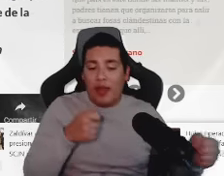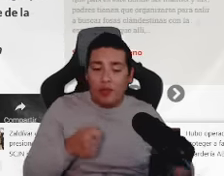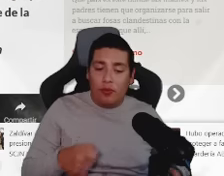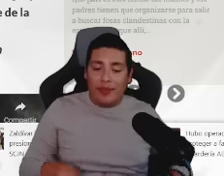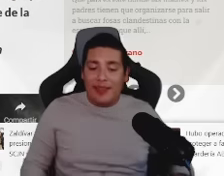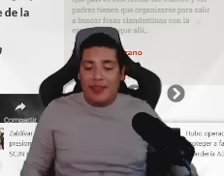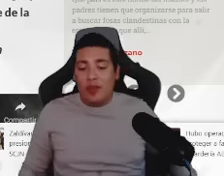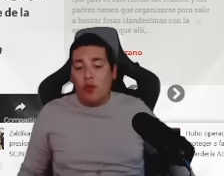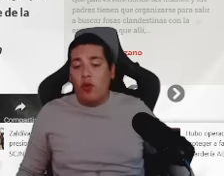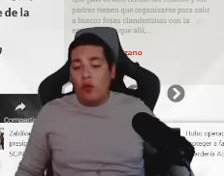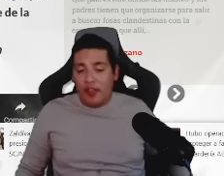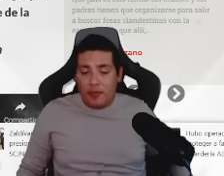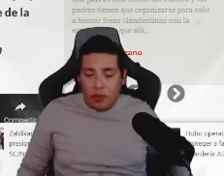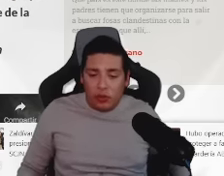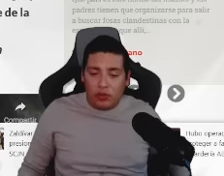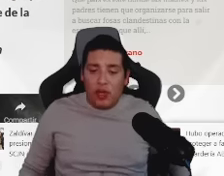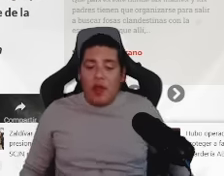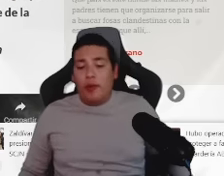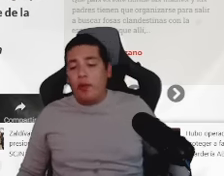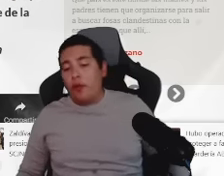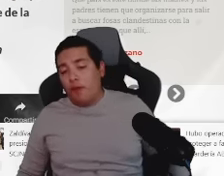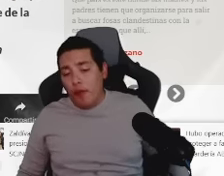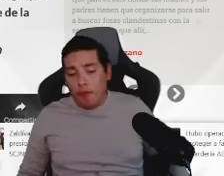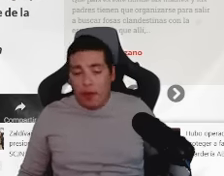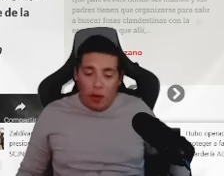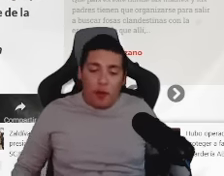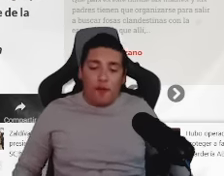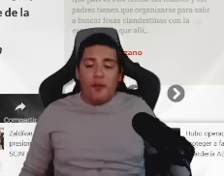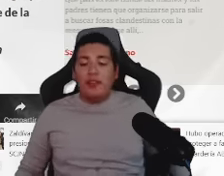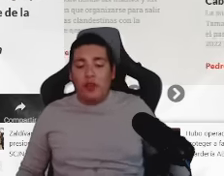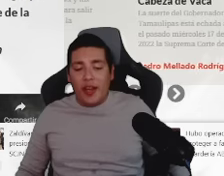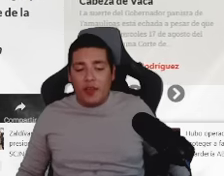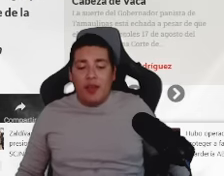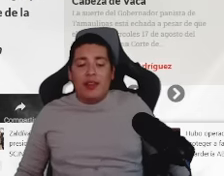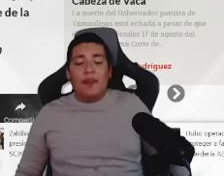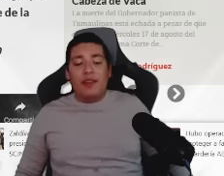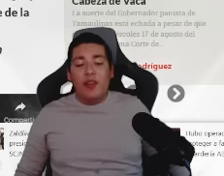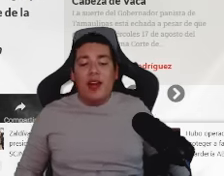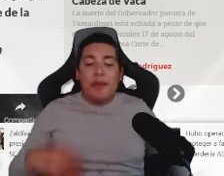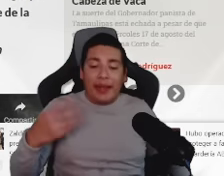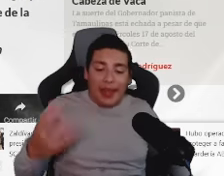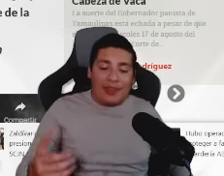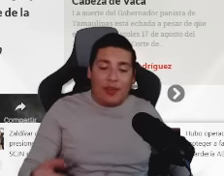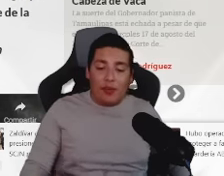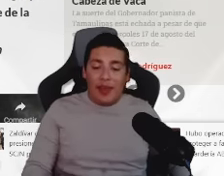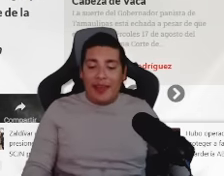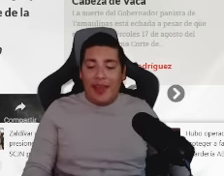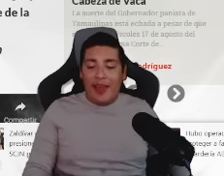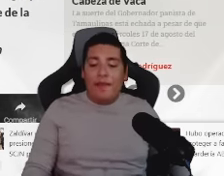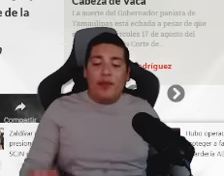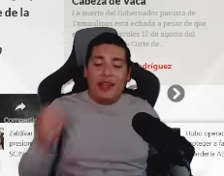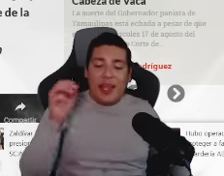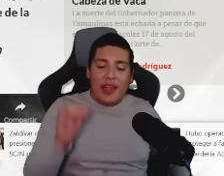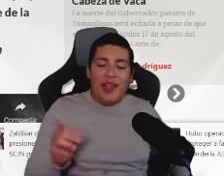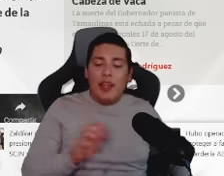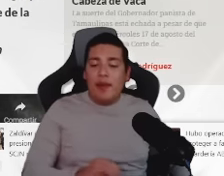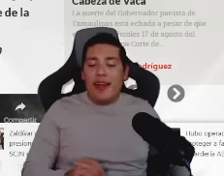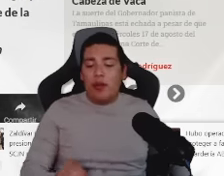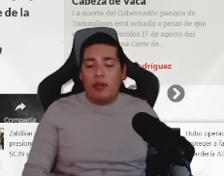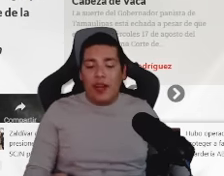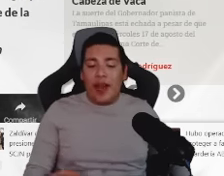apuntaron durante cinco o diez minutos pero confort pero no conformes con ello se metieron a mi casa con la y de que ahí